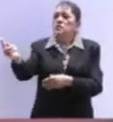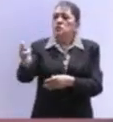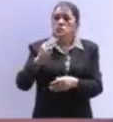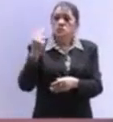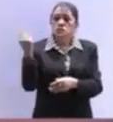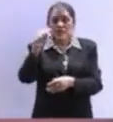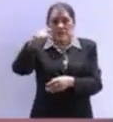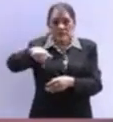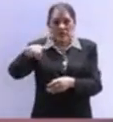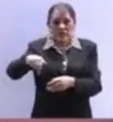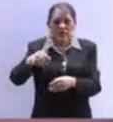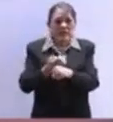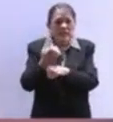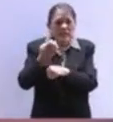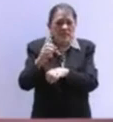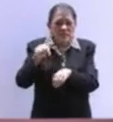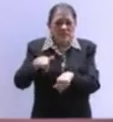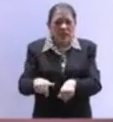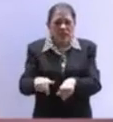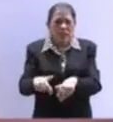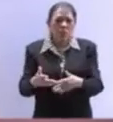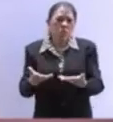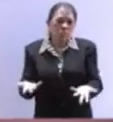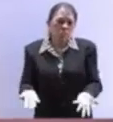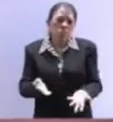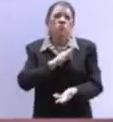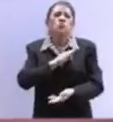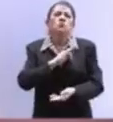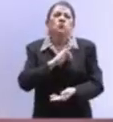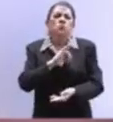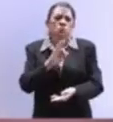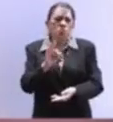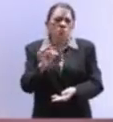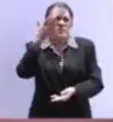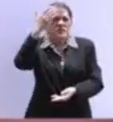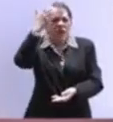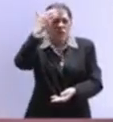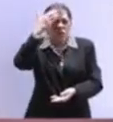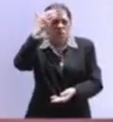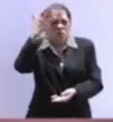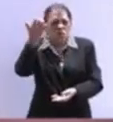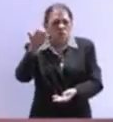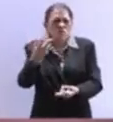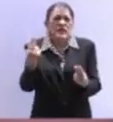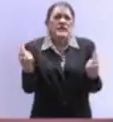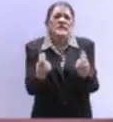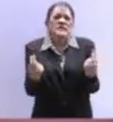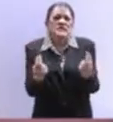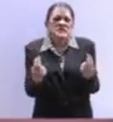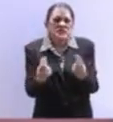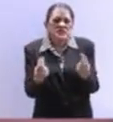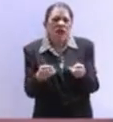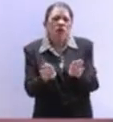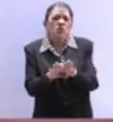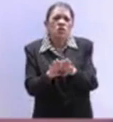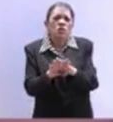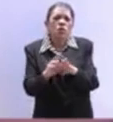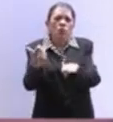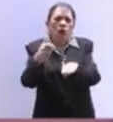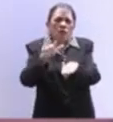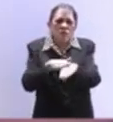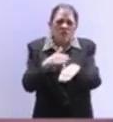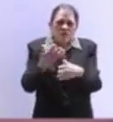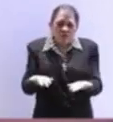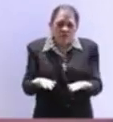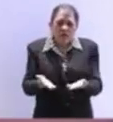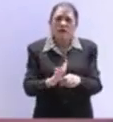locales, viven problemáticas cotidianas, conocen de primera mano las carencias de la población. Por eso,